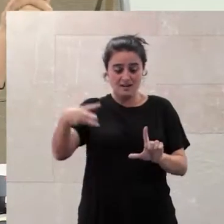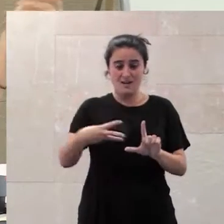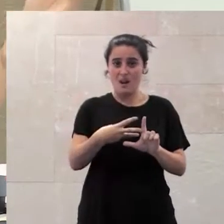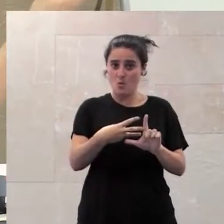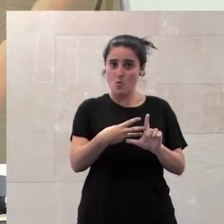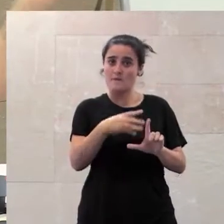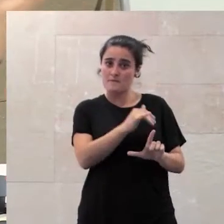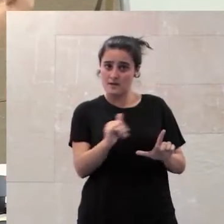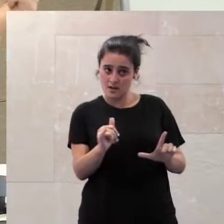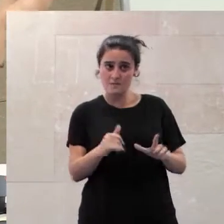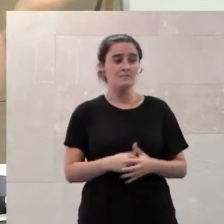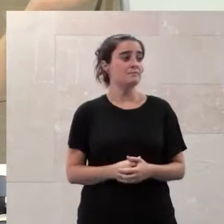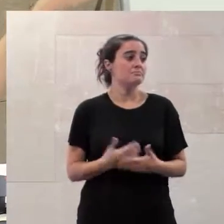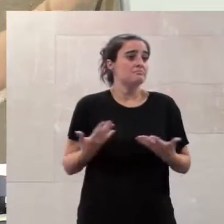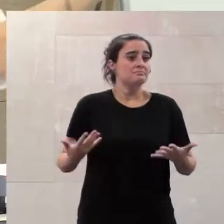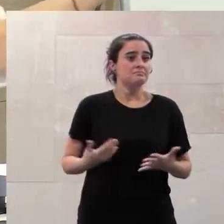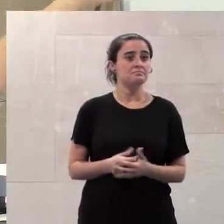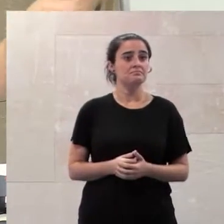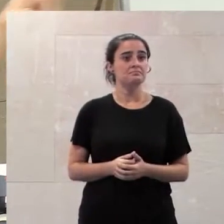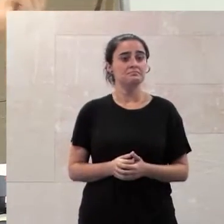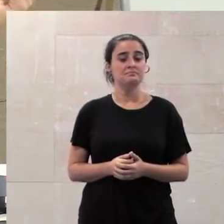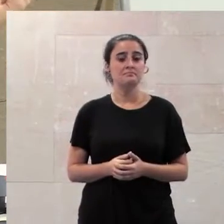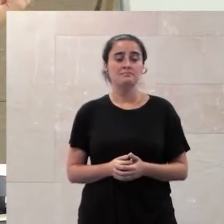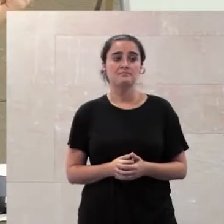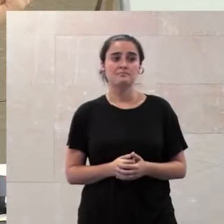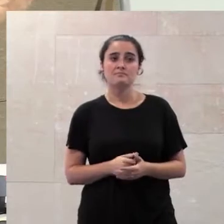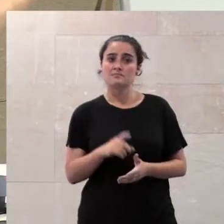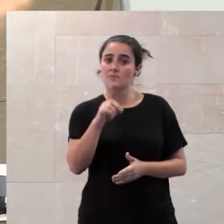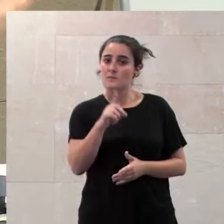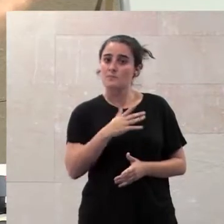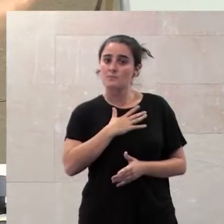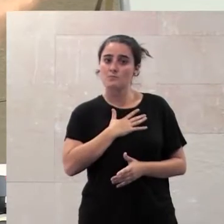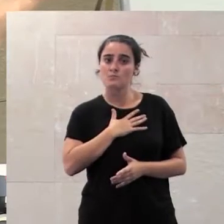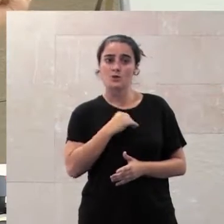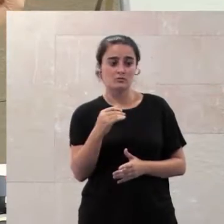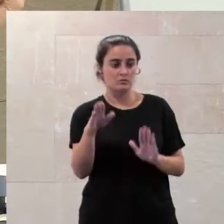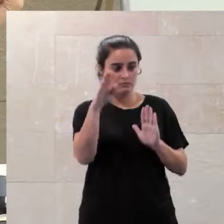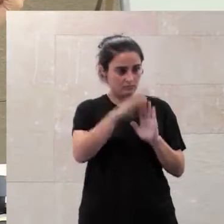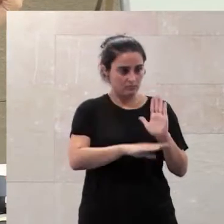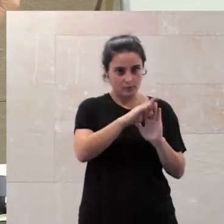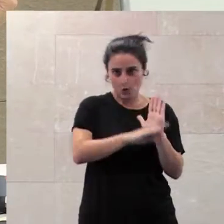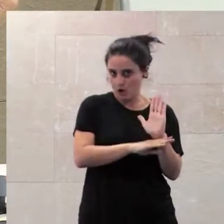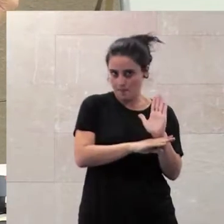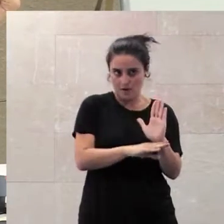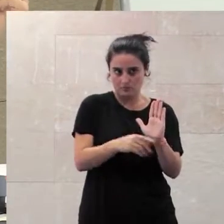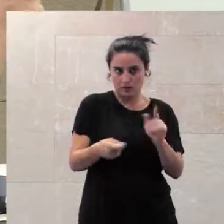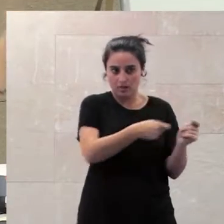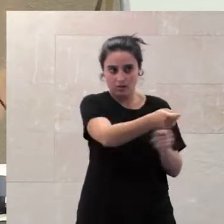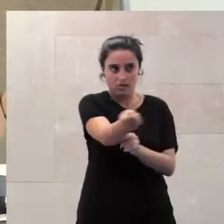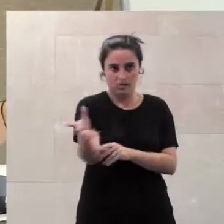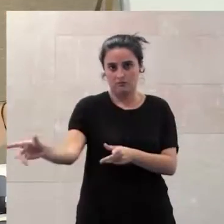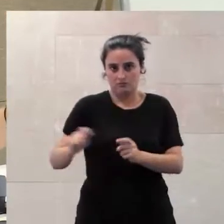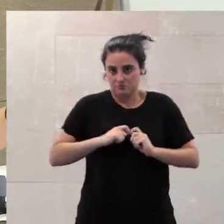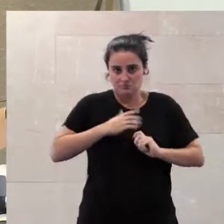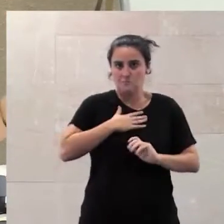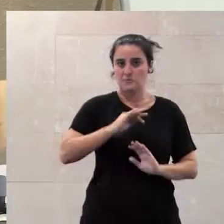hablaremos ahora, y de todos modos también podéis llevaros algunos programas, algunos ejemplares que hemos traído a